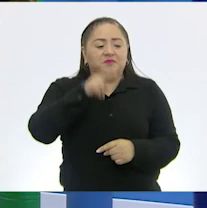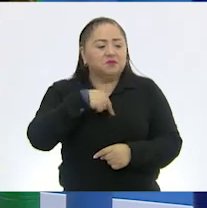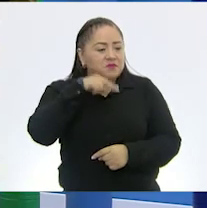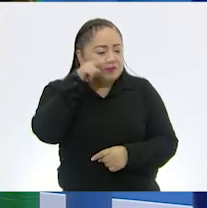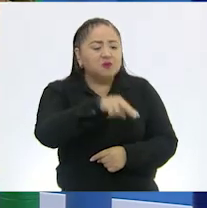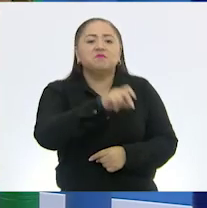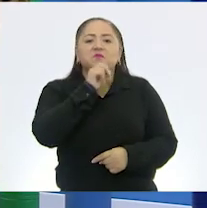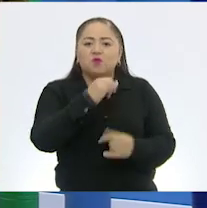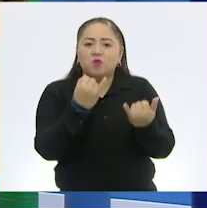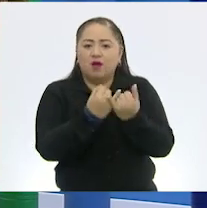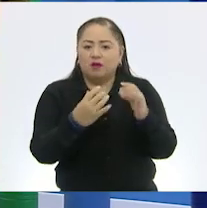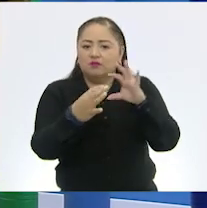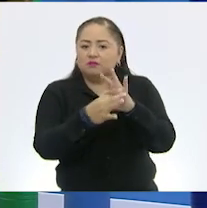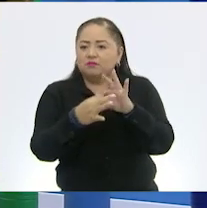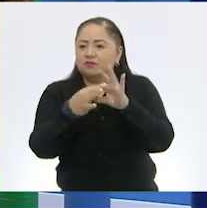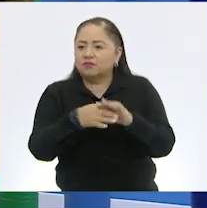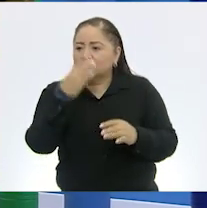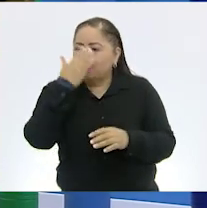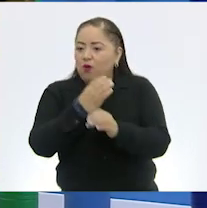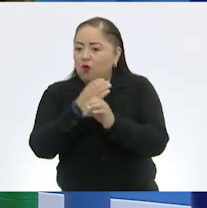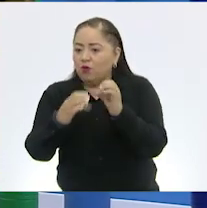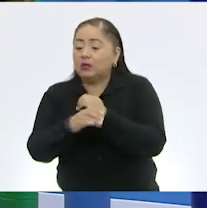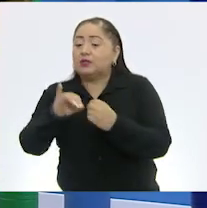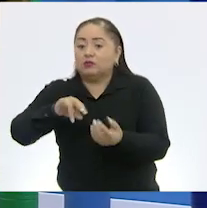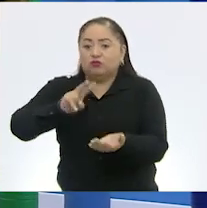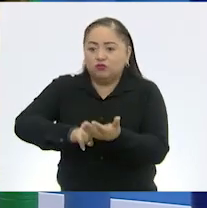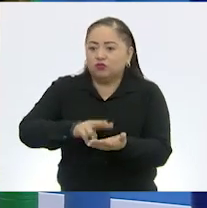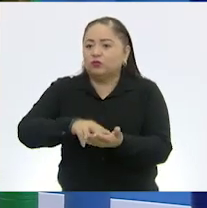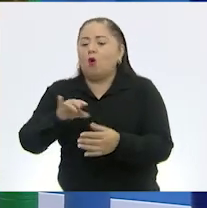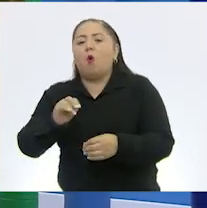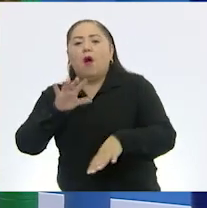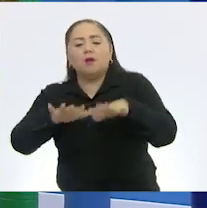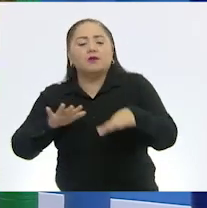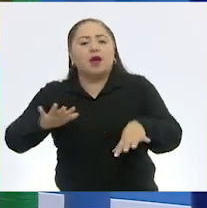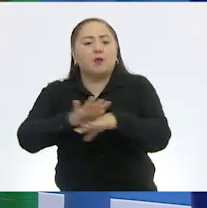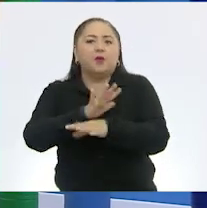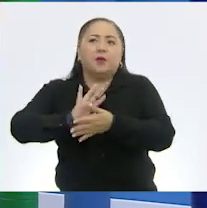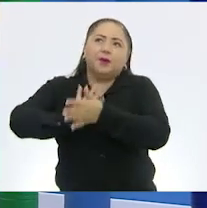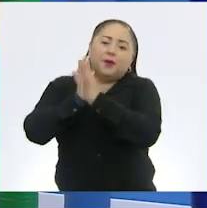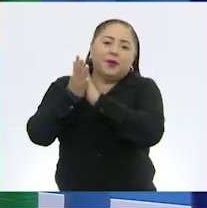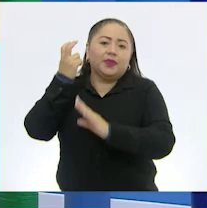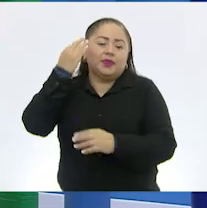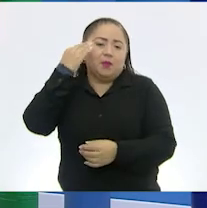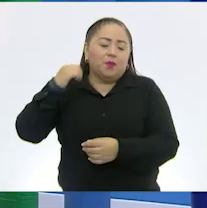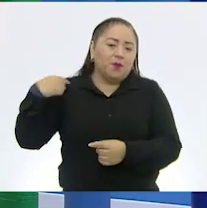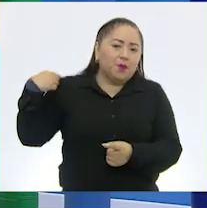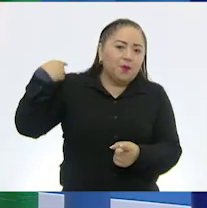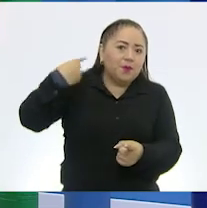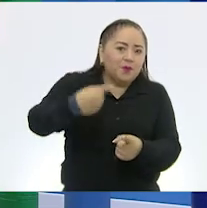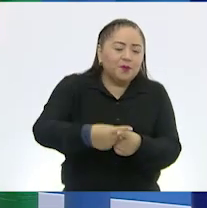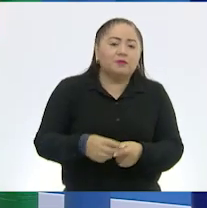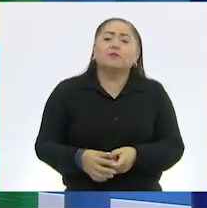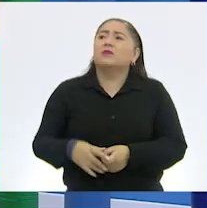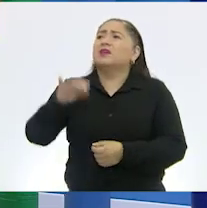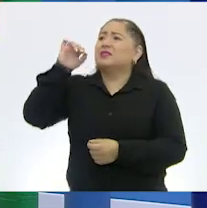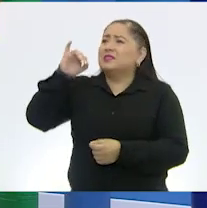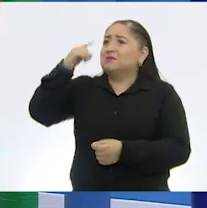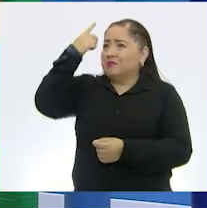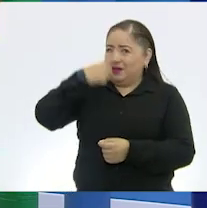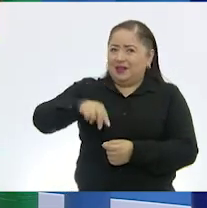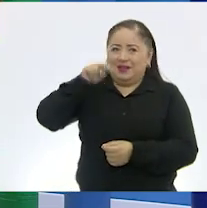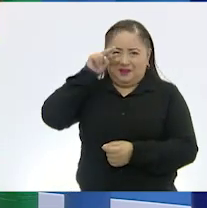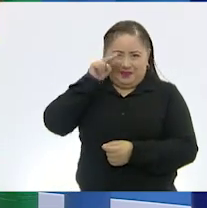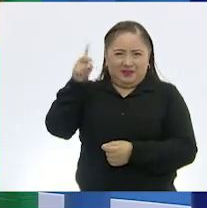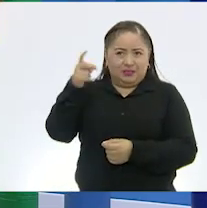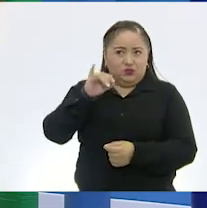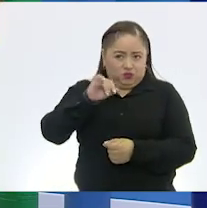van relacionando y diferenciando cosas que pertenecen y cambian a través de los años. Sí, para que vea que sí le